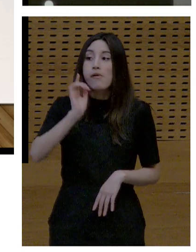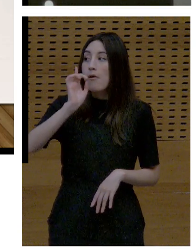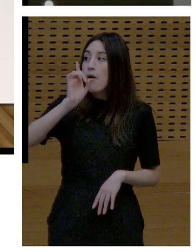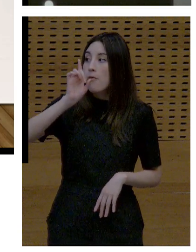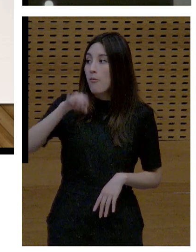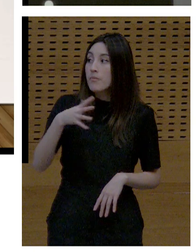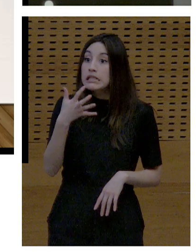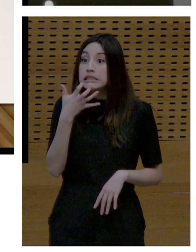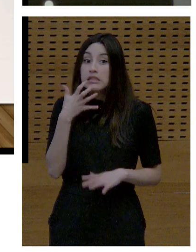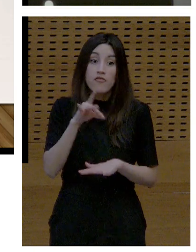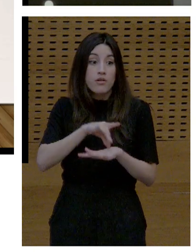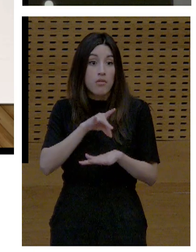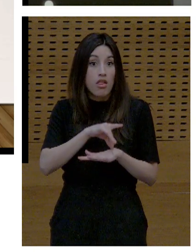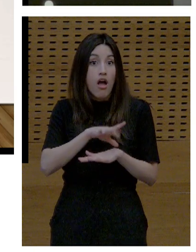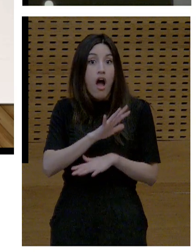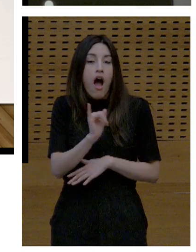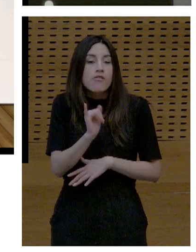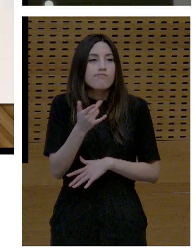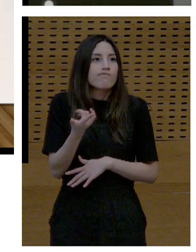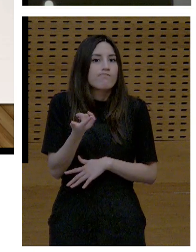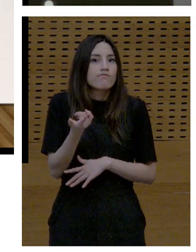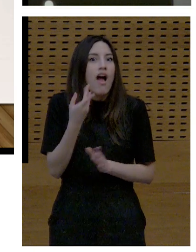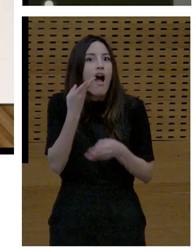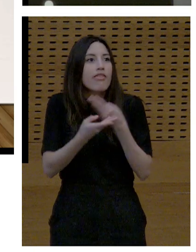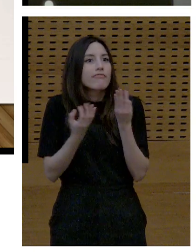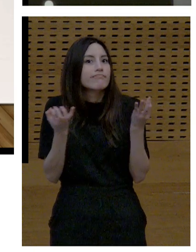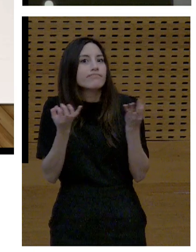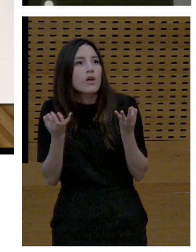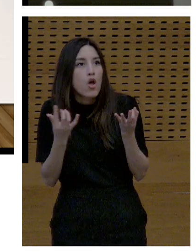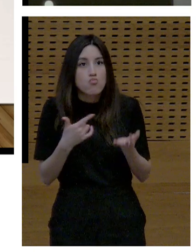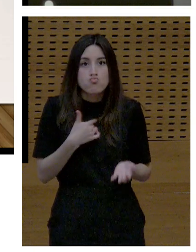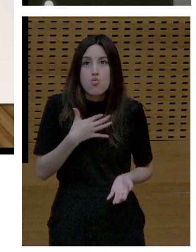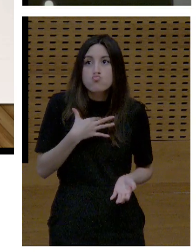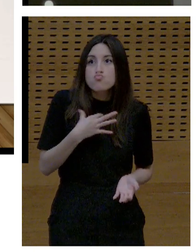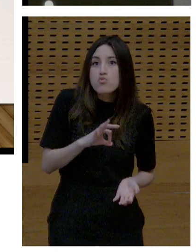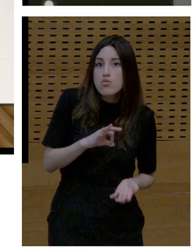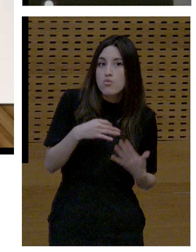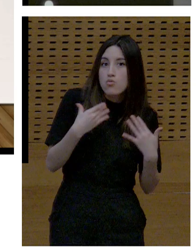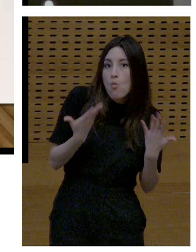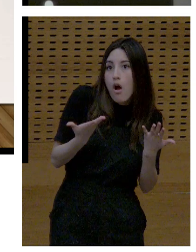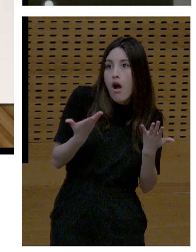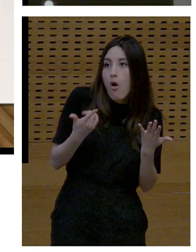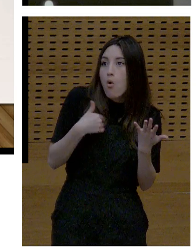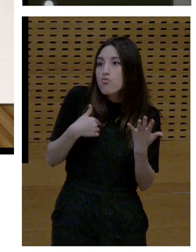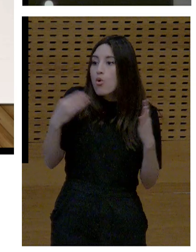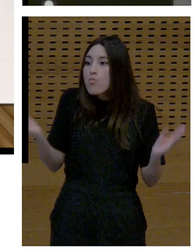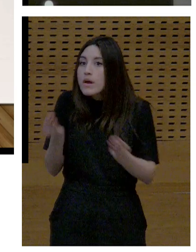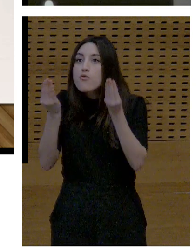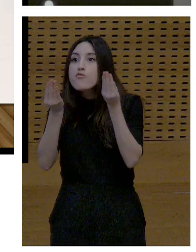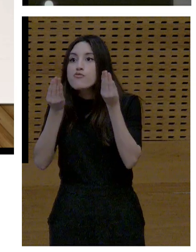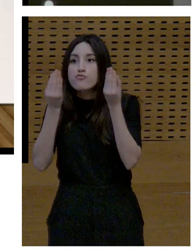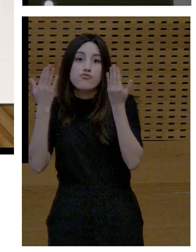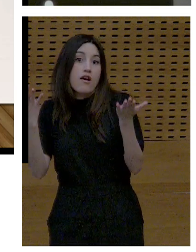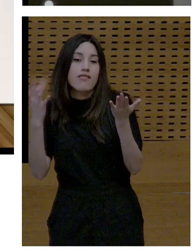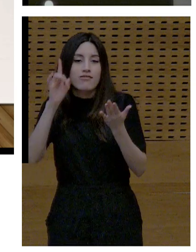hay una enfermedad delante, pues qué puedo hacer, qué puedo hacer o qué está en mi mano para hacer para estar mejor y para mis